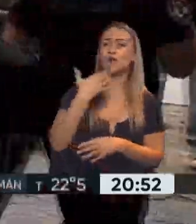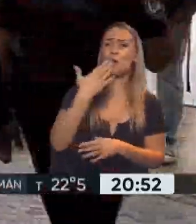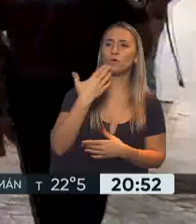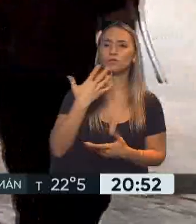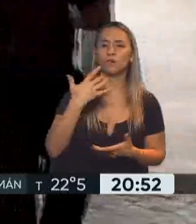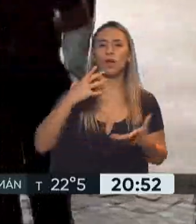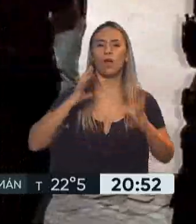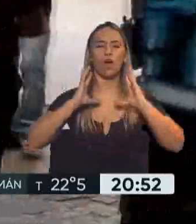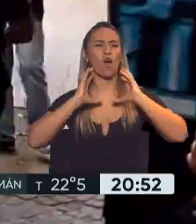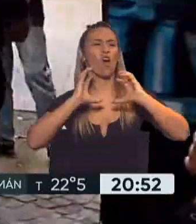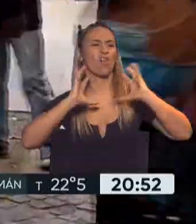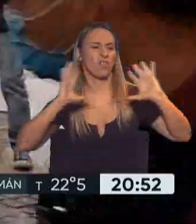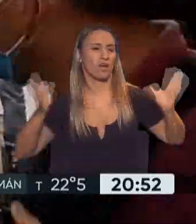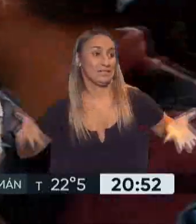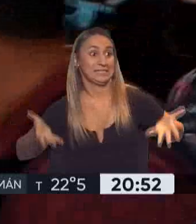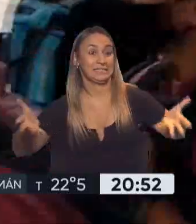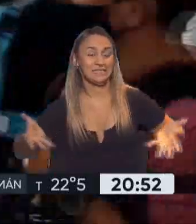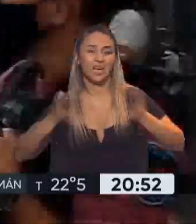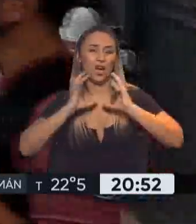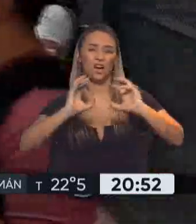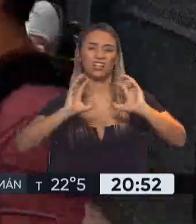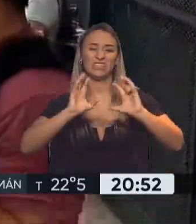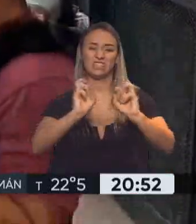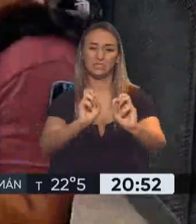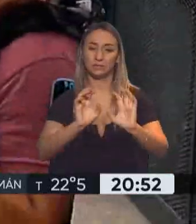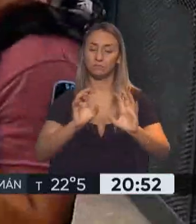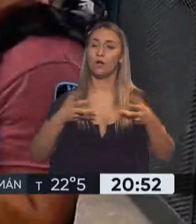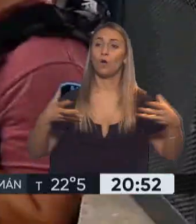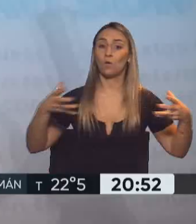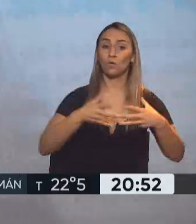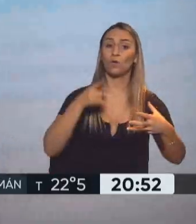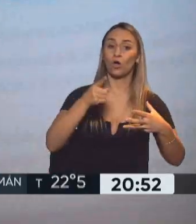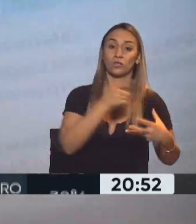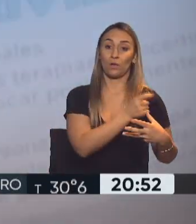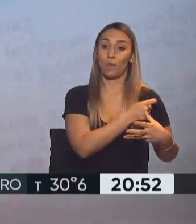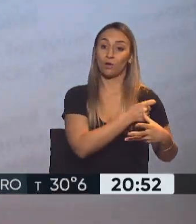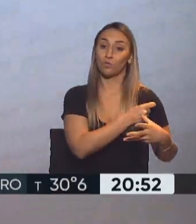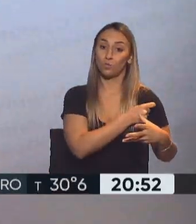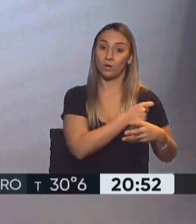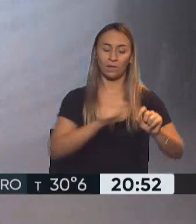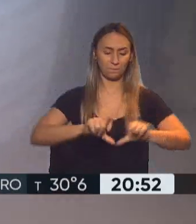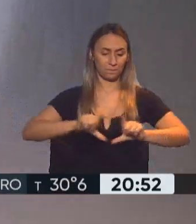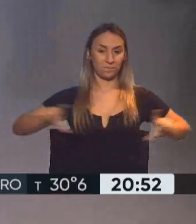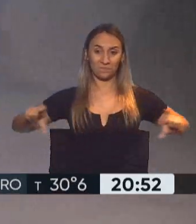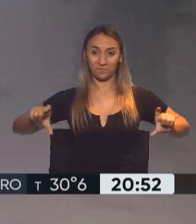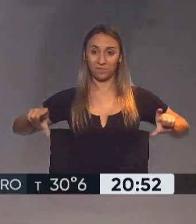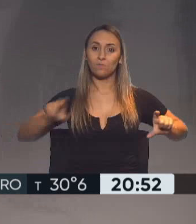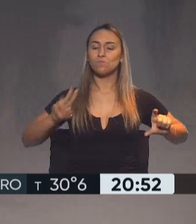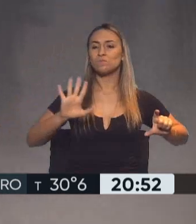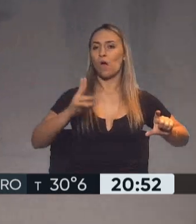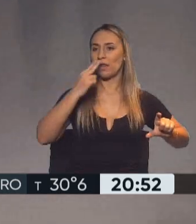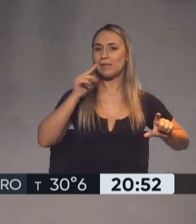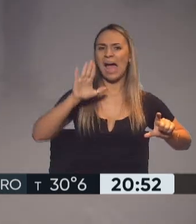generan y en este caso es un grupo anti vacunas con consignas nazis que escracharon